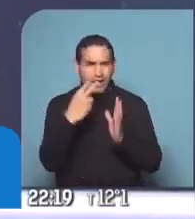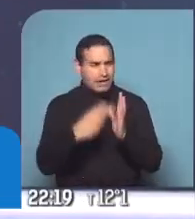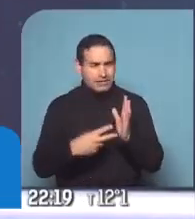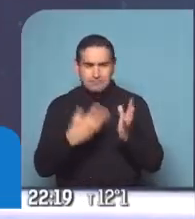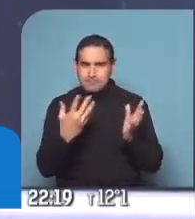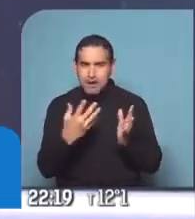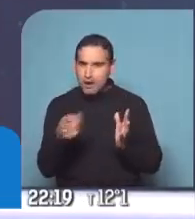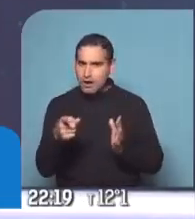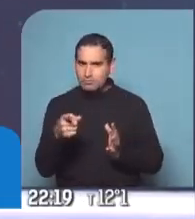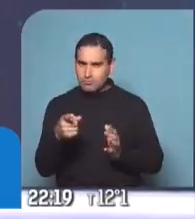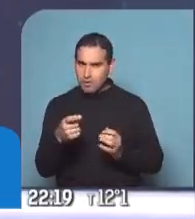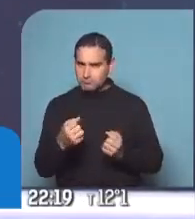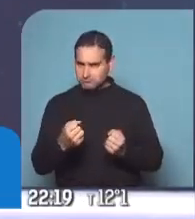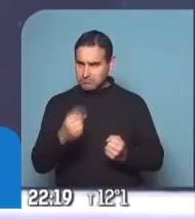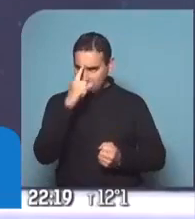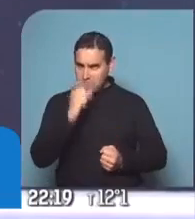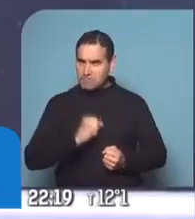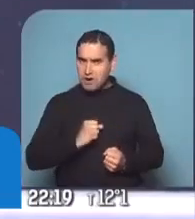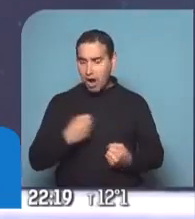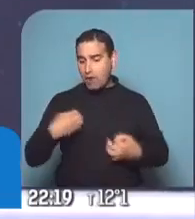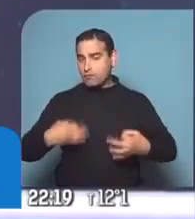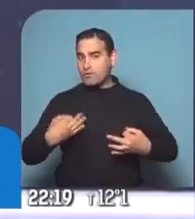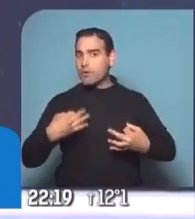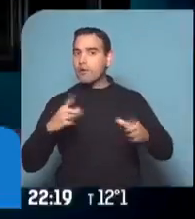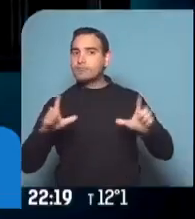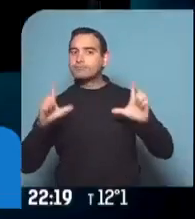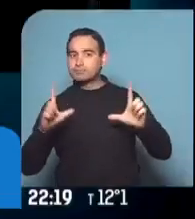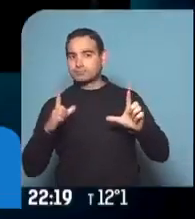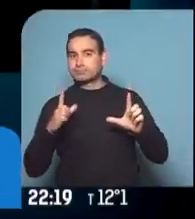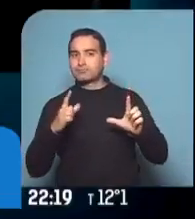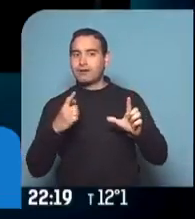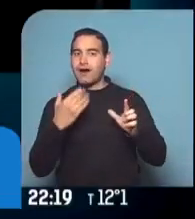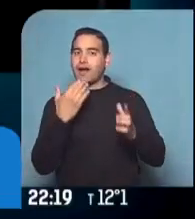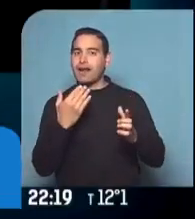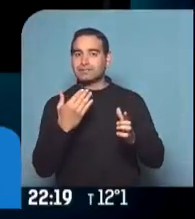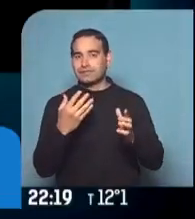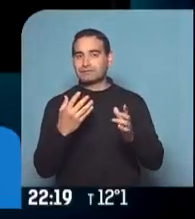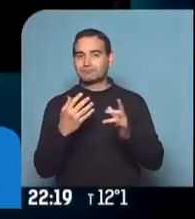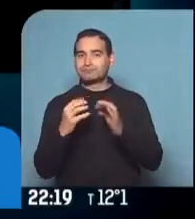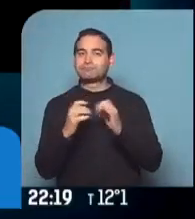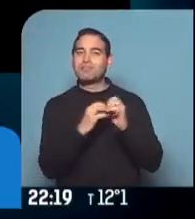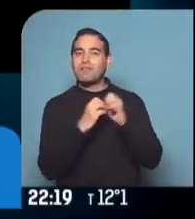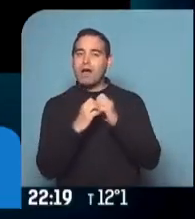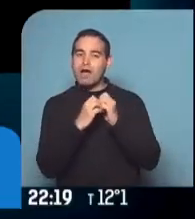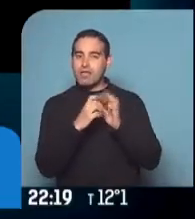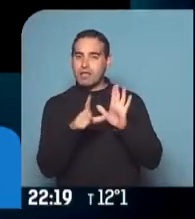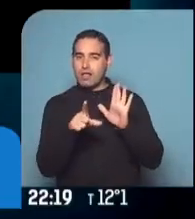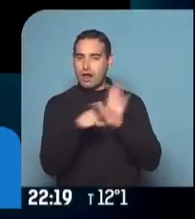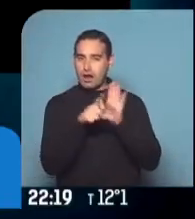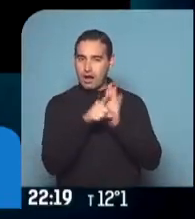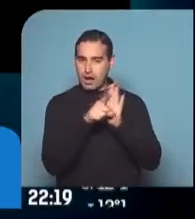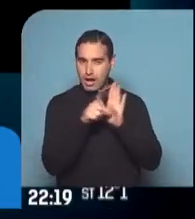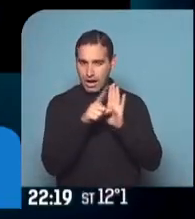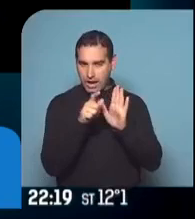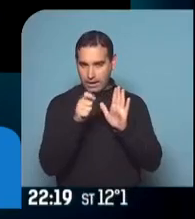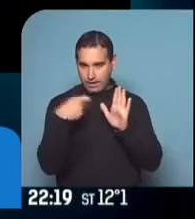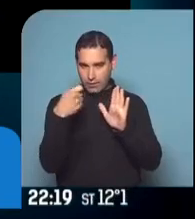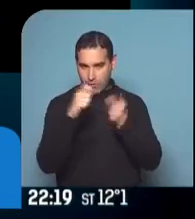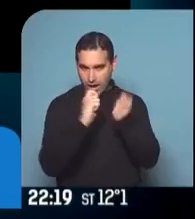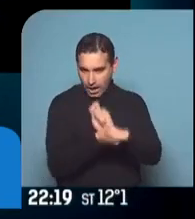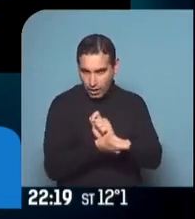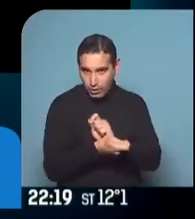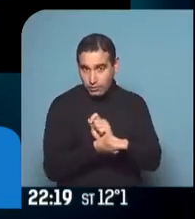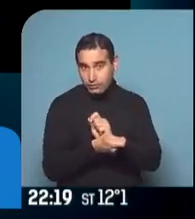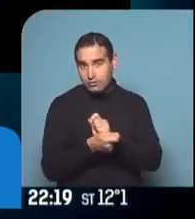se envalentonó con que le está yendo bien con su debate electoral, parlamentario, con la reforma